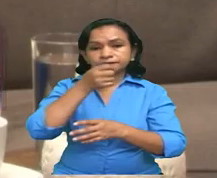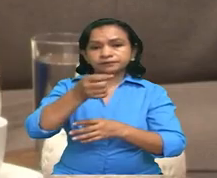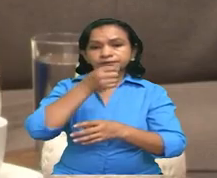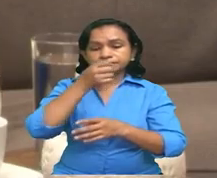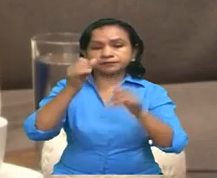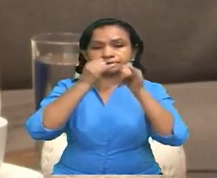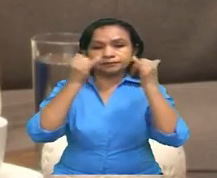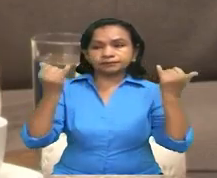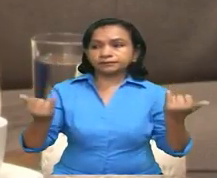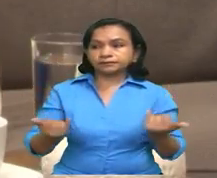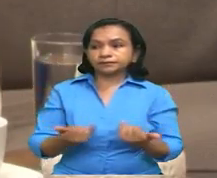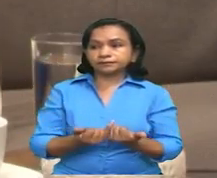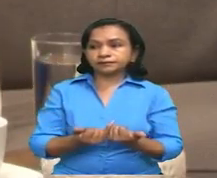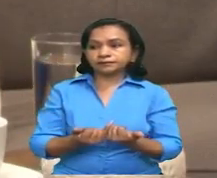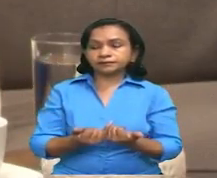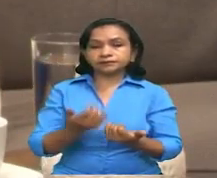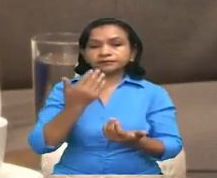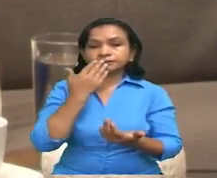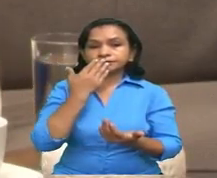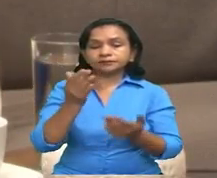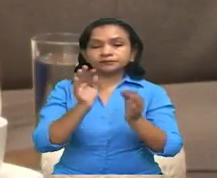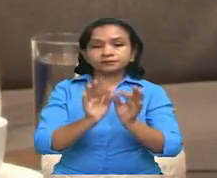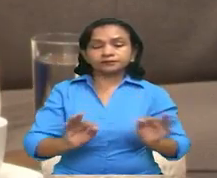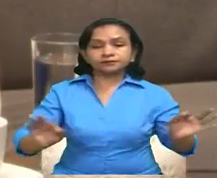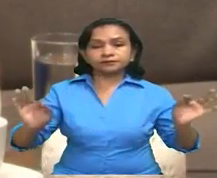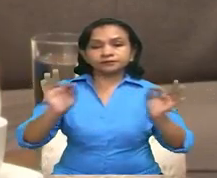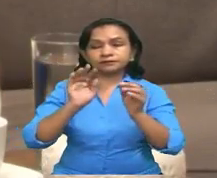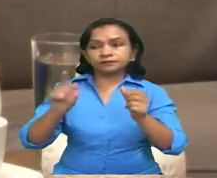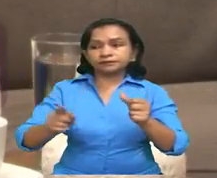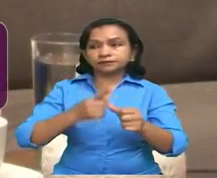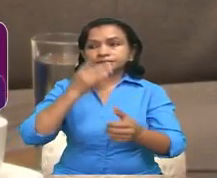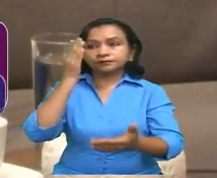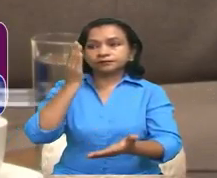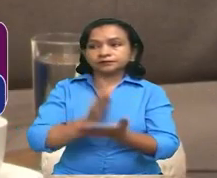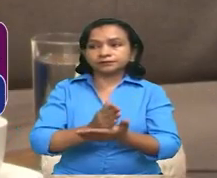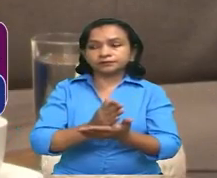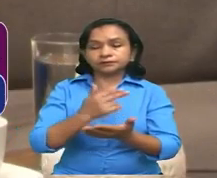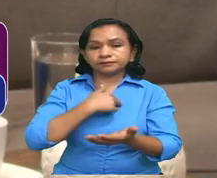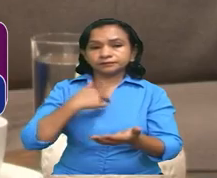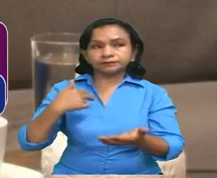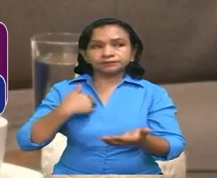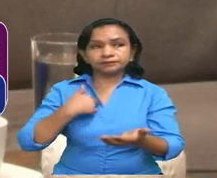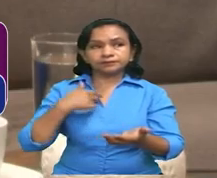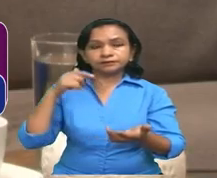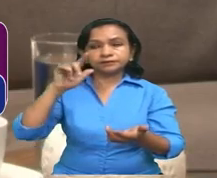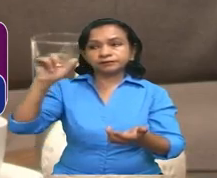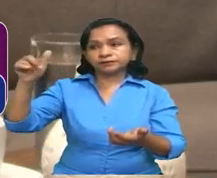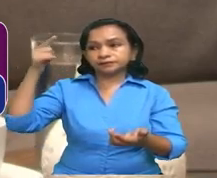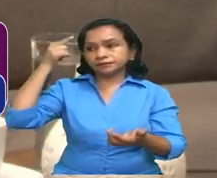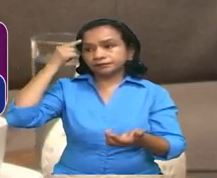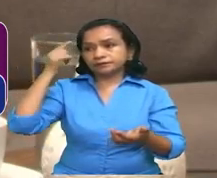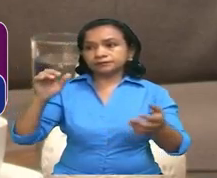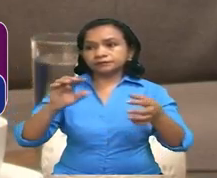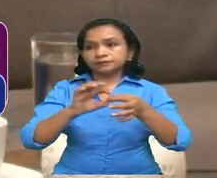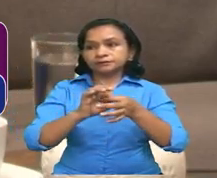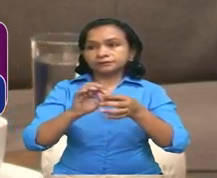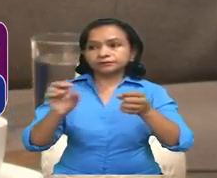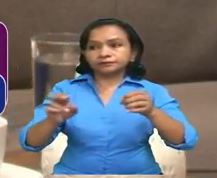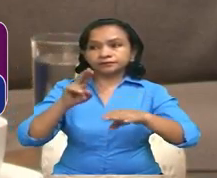en esta primera edición, y también nos visitaron 64 mayoristas de diferentes lados del mundo y